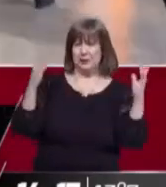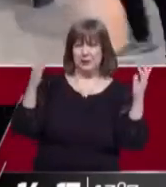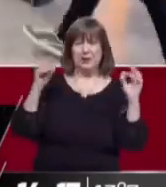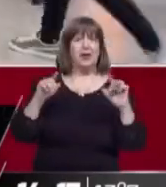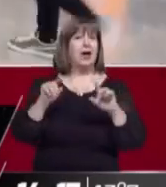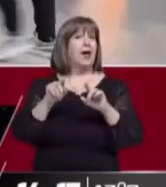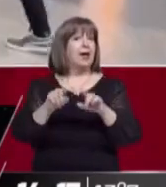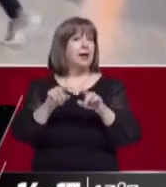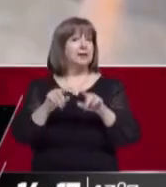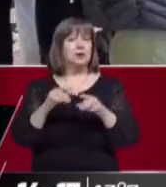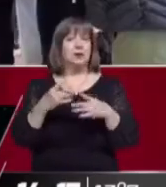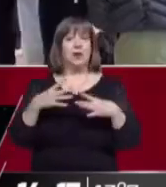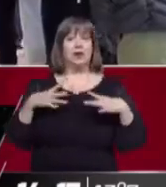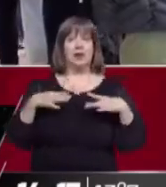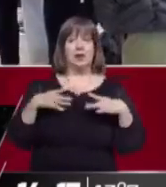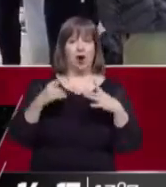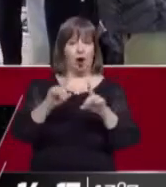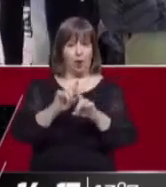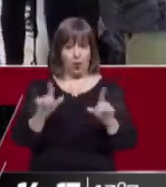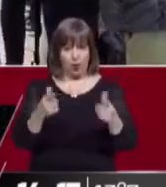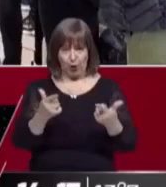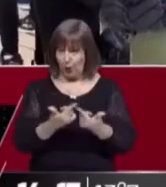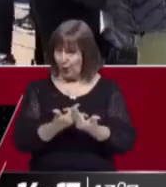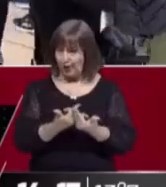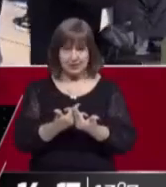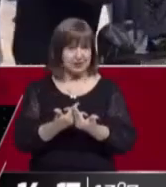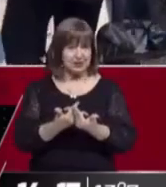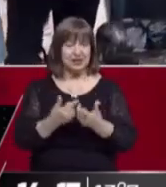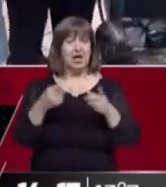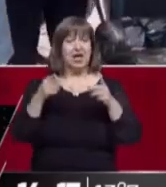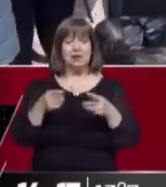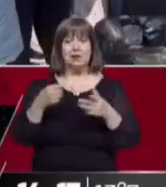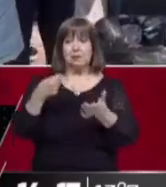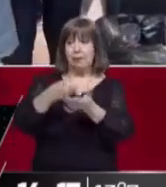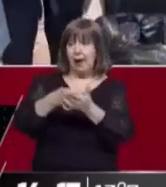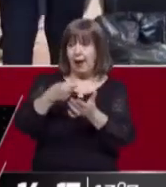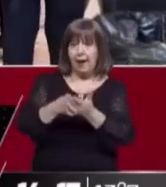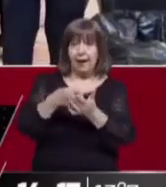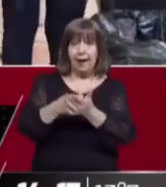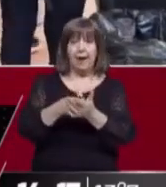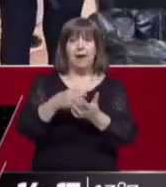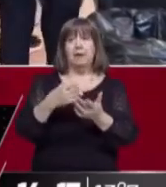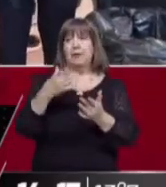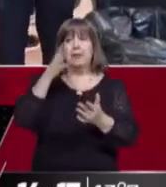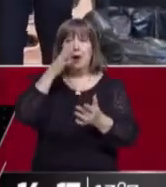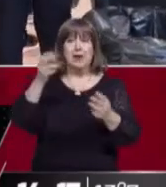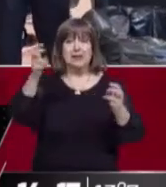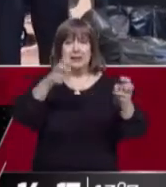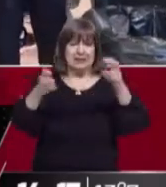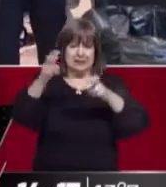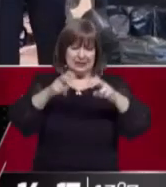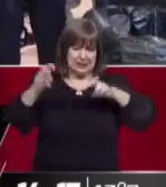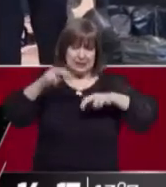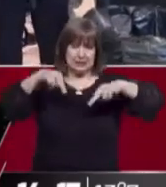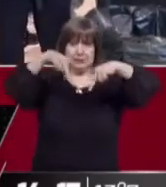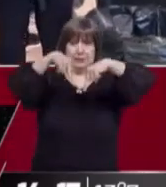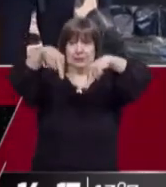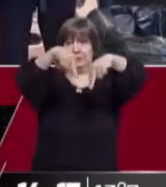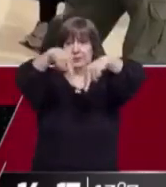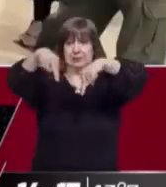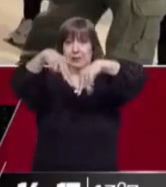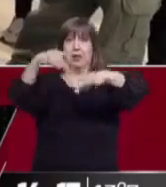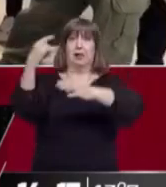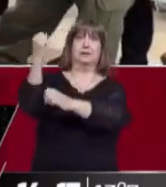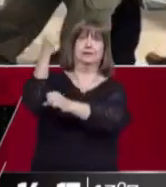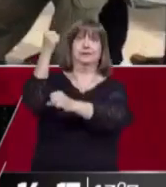Pero sobre todo esto, ¿no? También, digamos, más allá de que no son las condiciones adecuadas, el tema que a veces viaja mucha gente, viajan parados, pagan